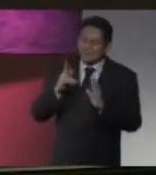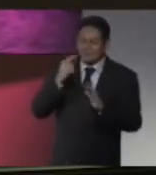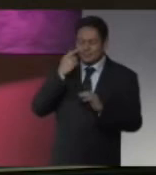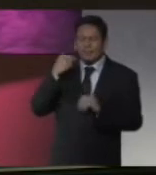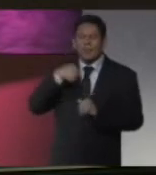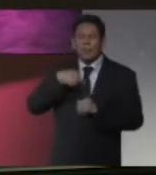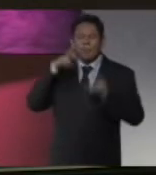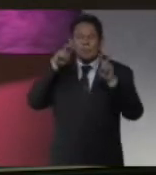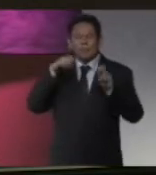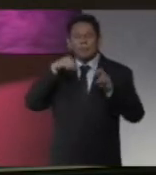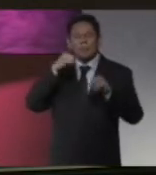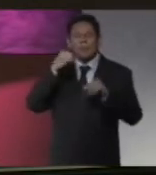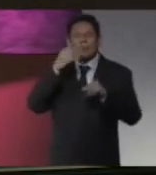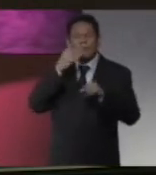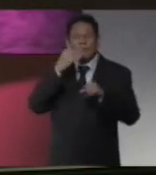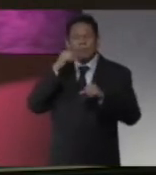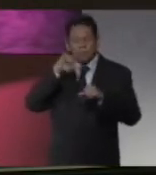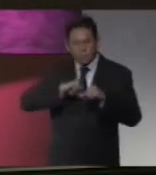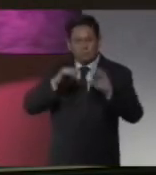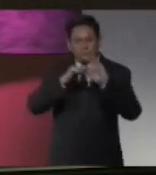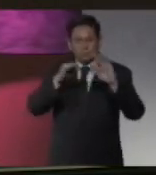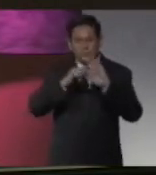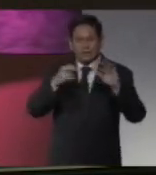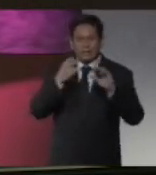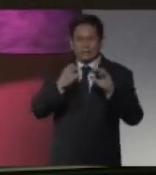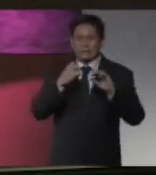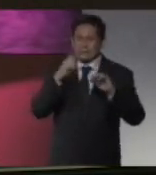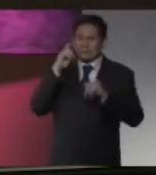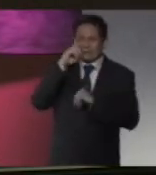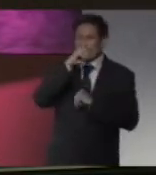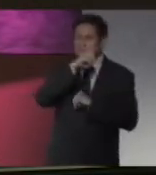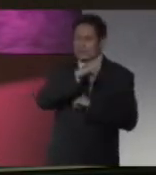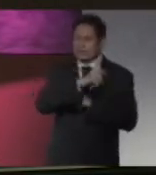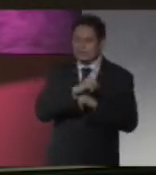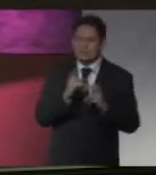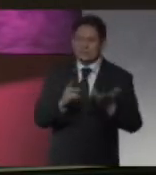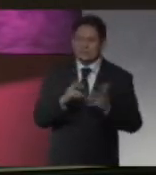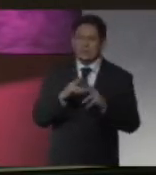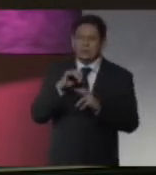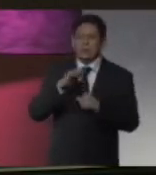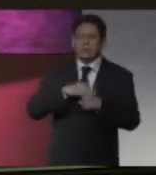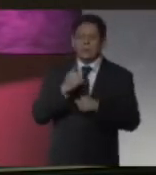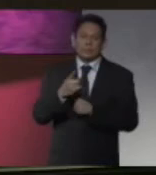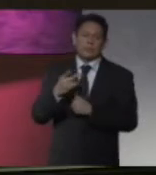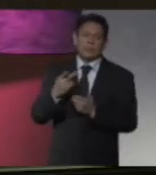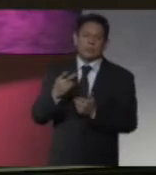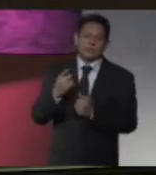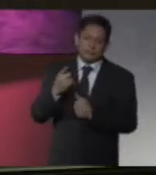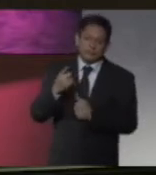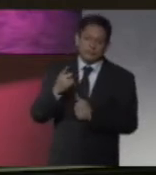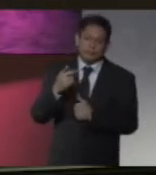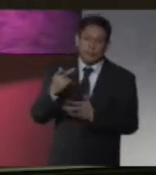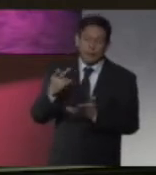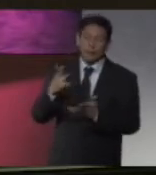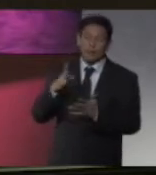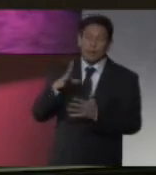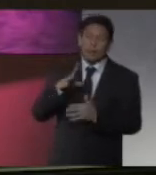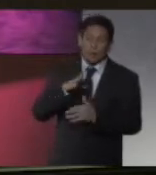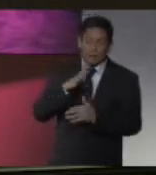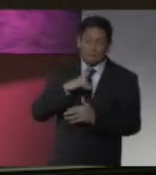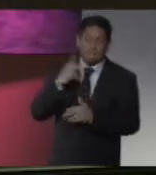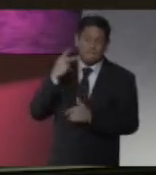complejo, es muy delicado por las implicaciones políticas que tiene, y además